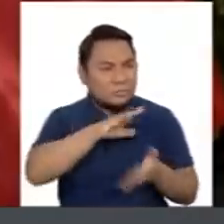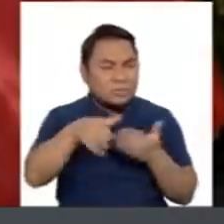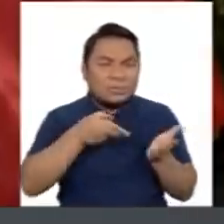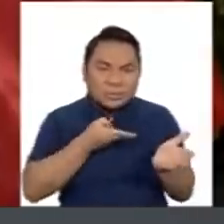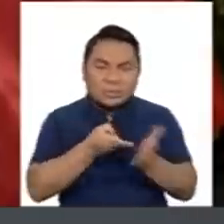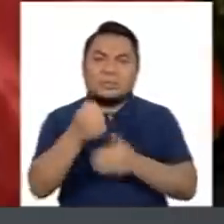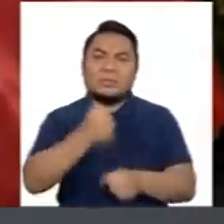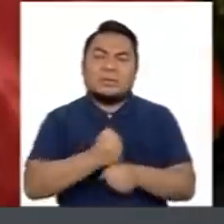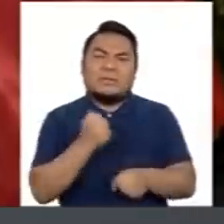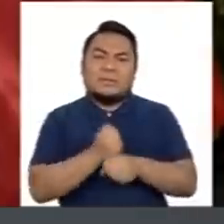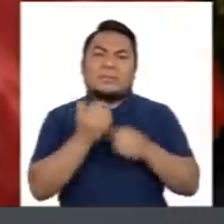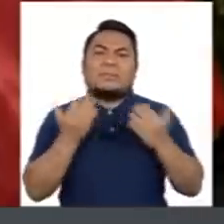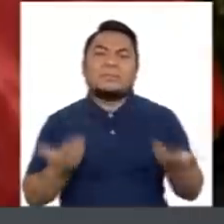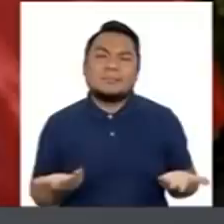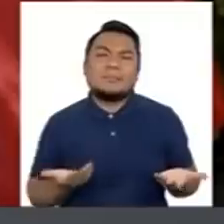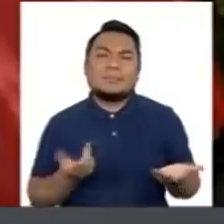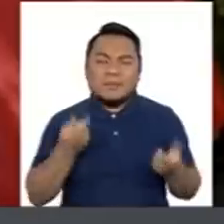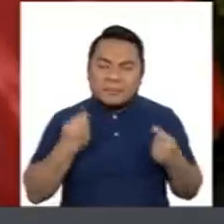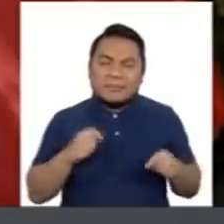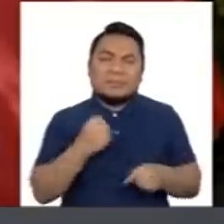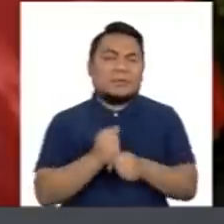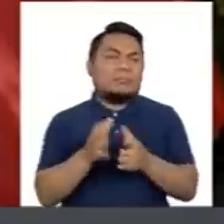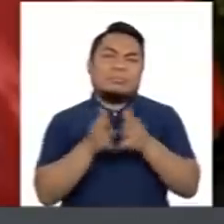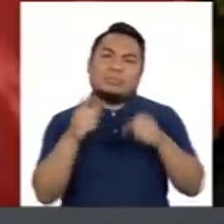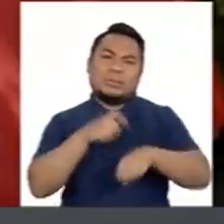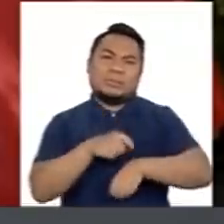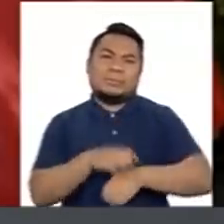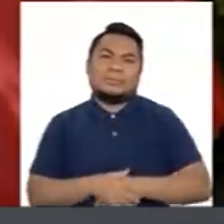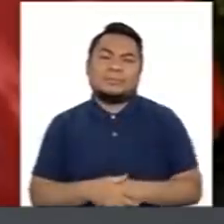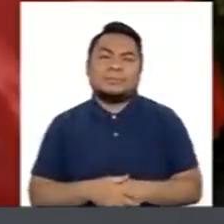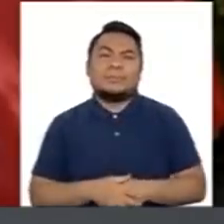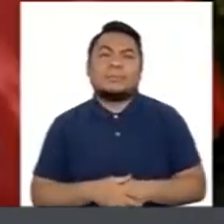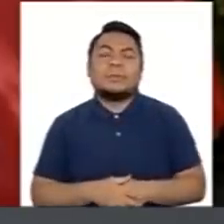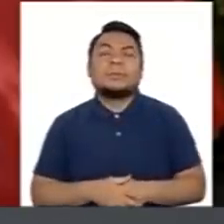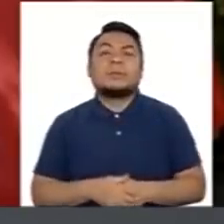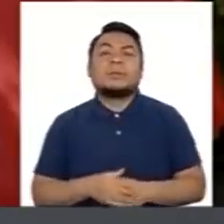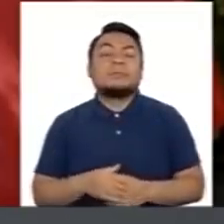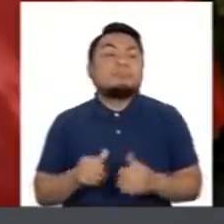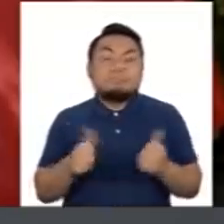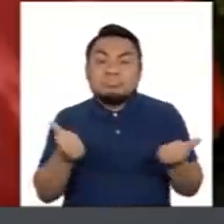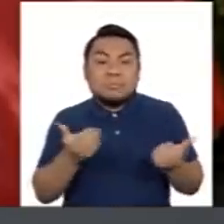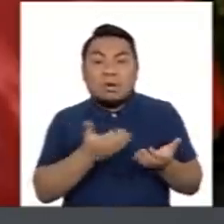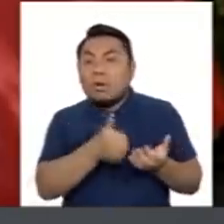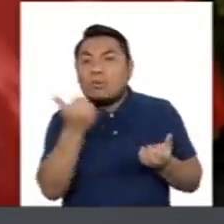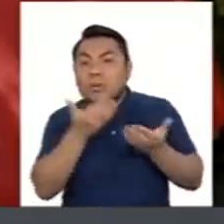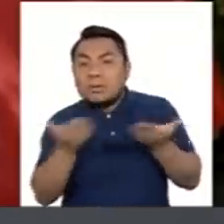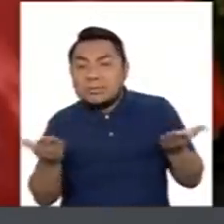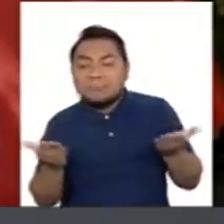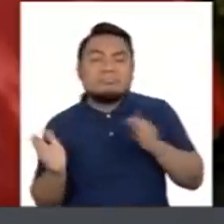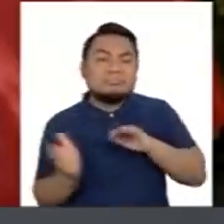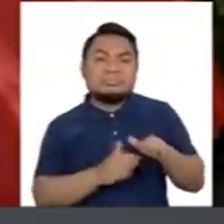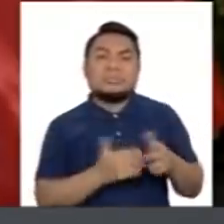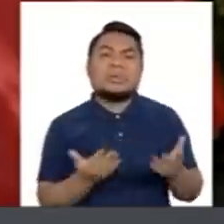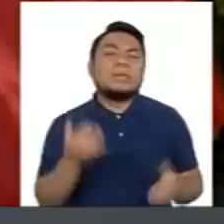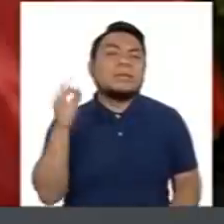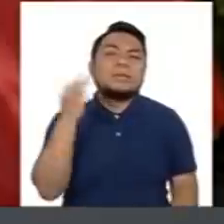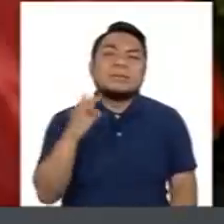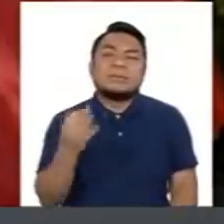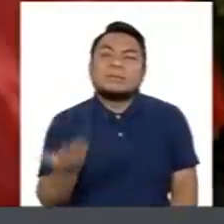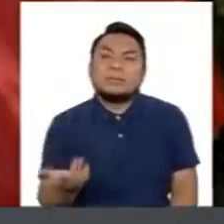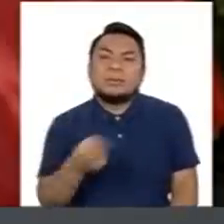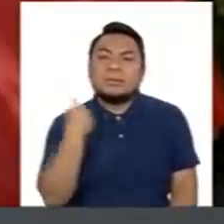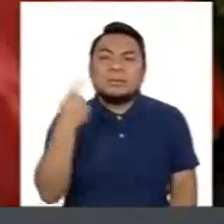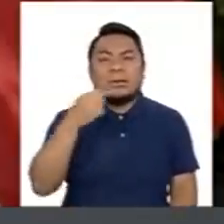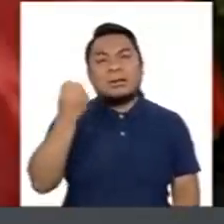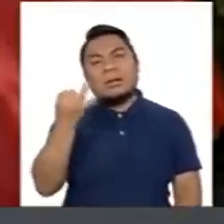estado trabajando y esforzándonos tanto tiempo. Por lo demás, decirle que siempre pueden haber